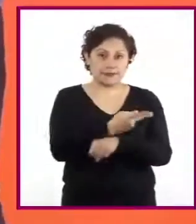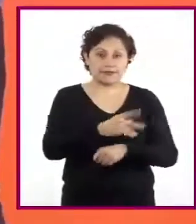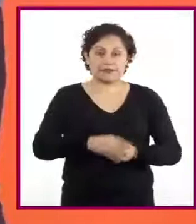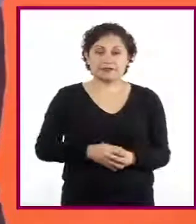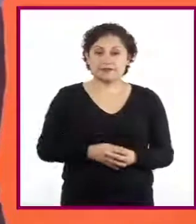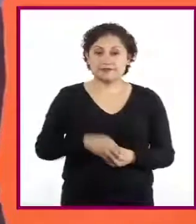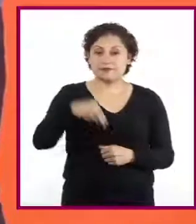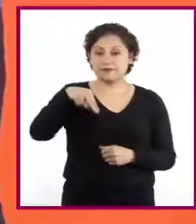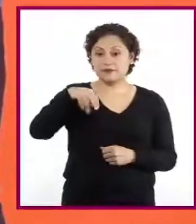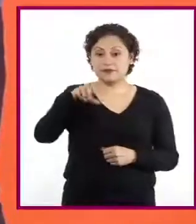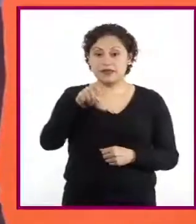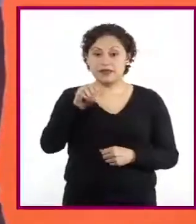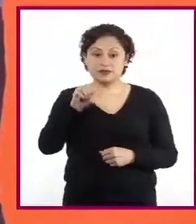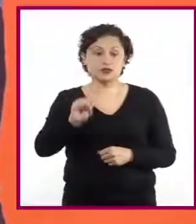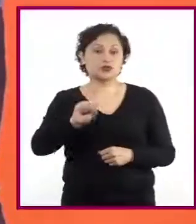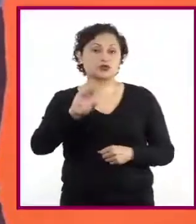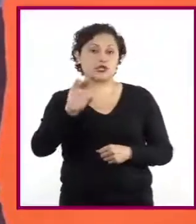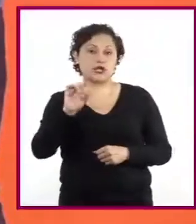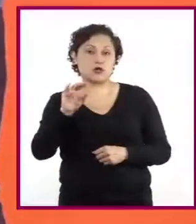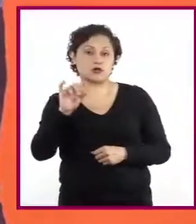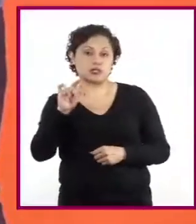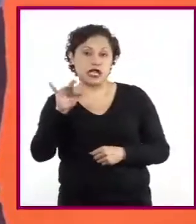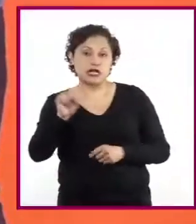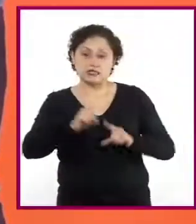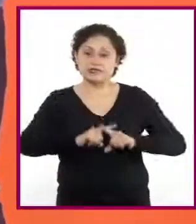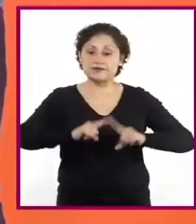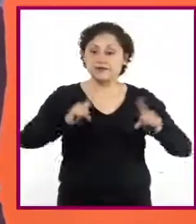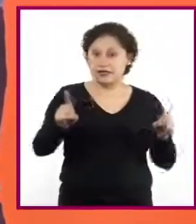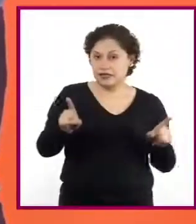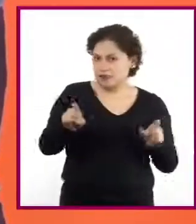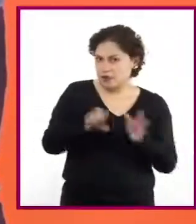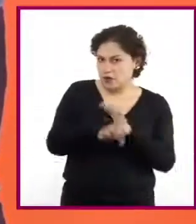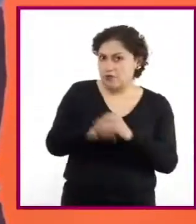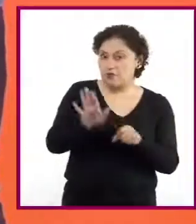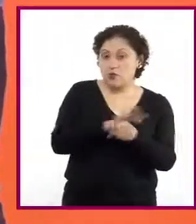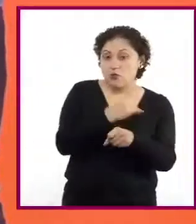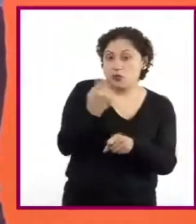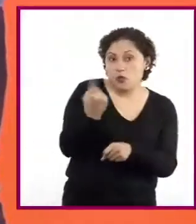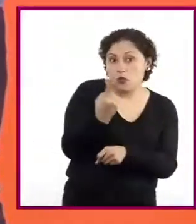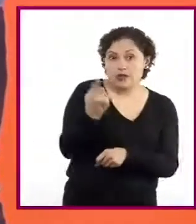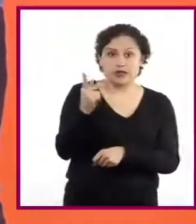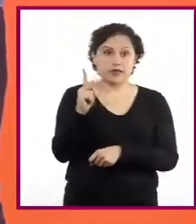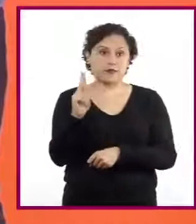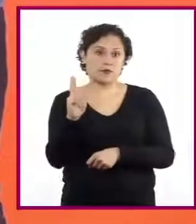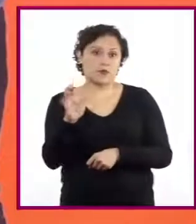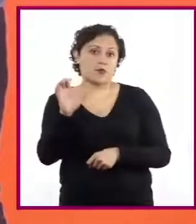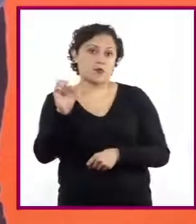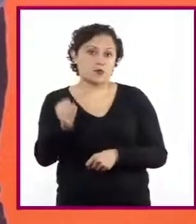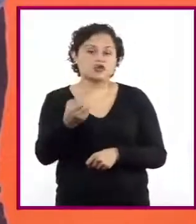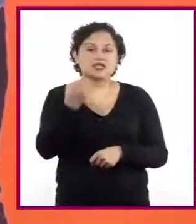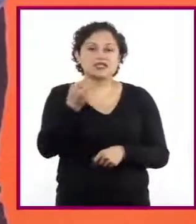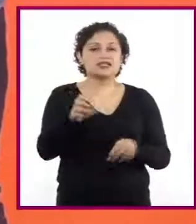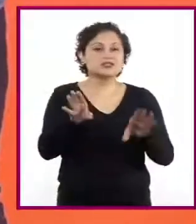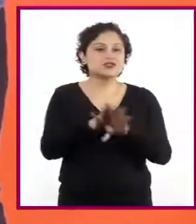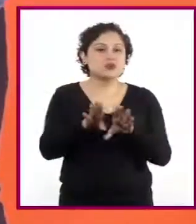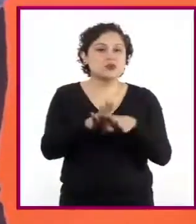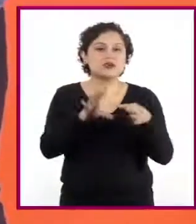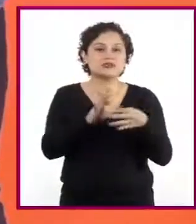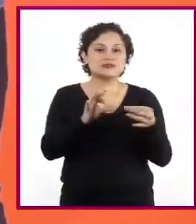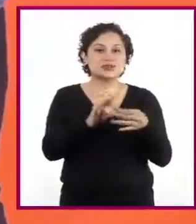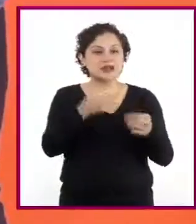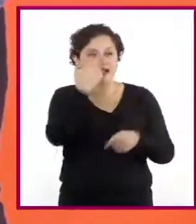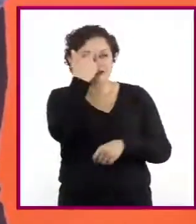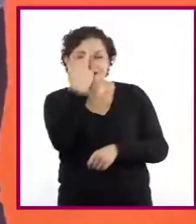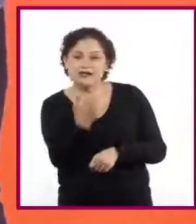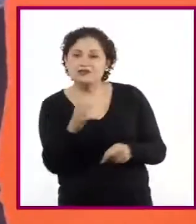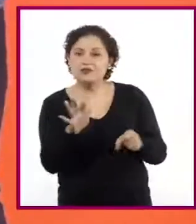nexos causales como por qué o pues se refieren a lo que causa algo o alguien. Finalmente,